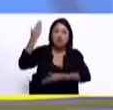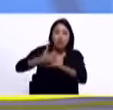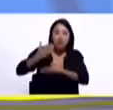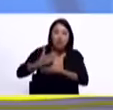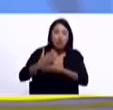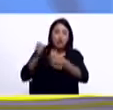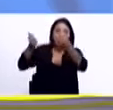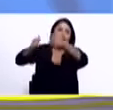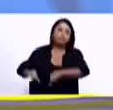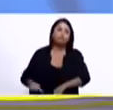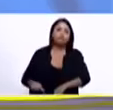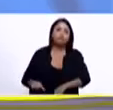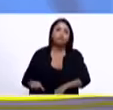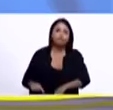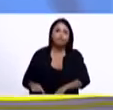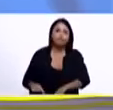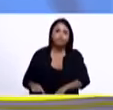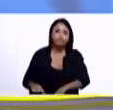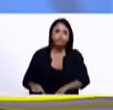abajo.